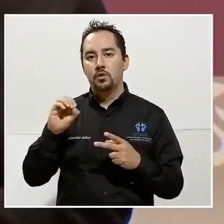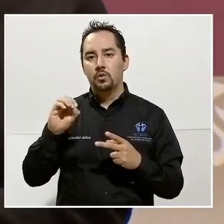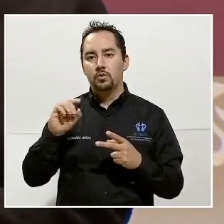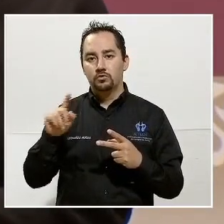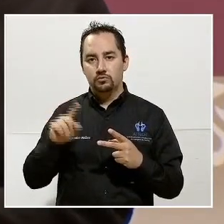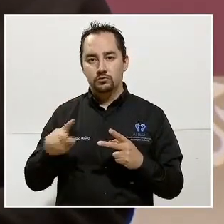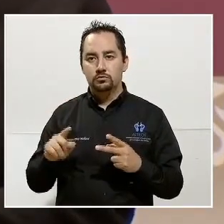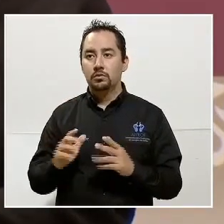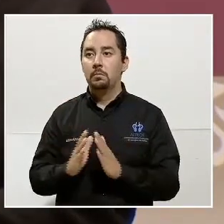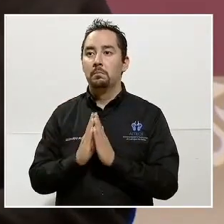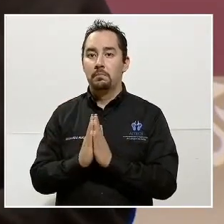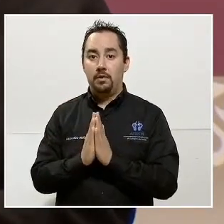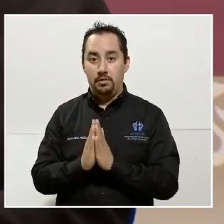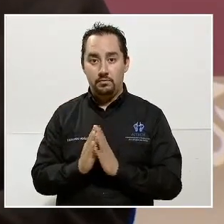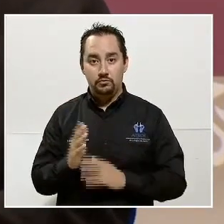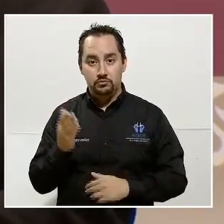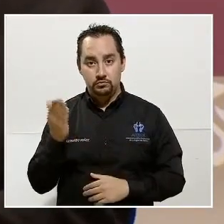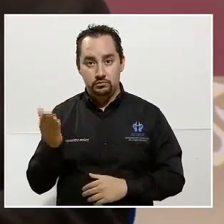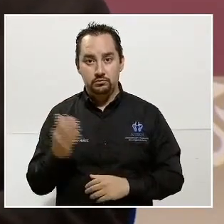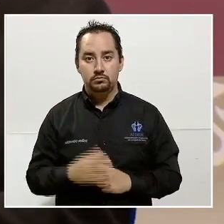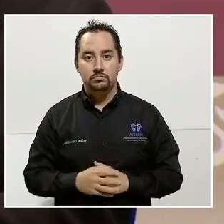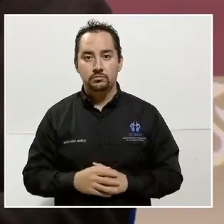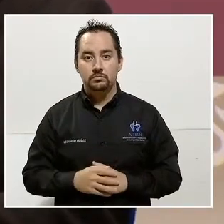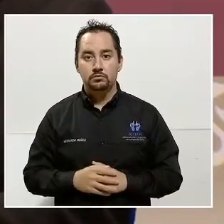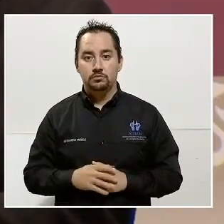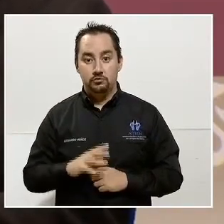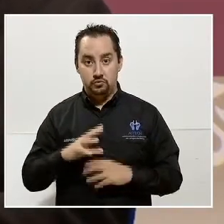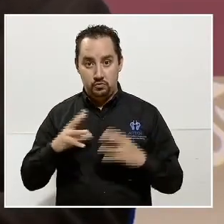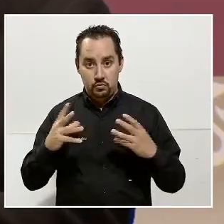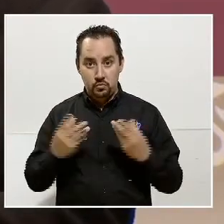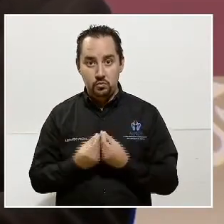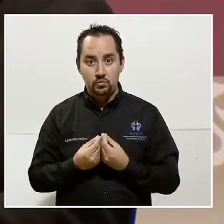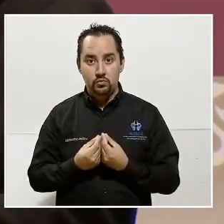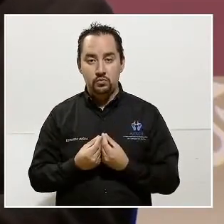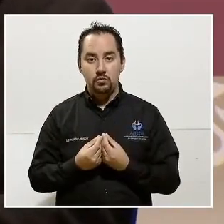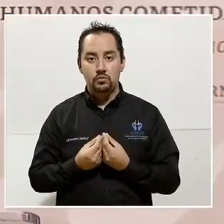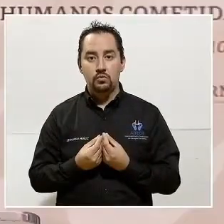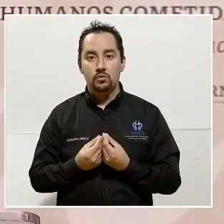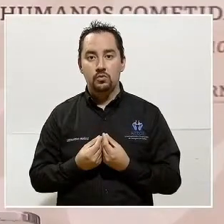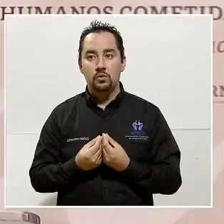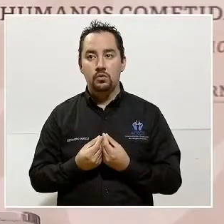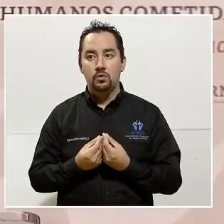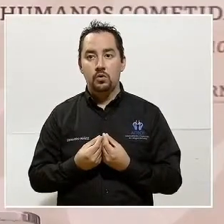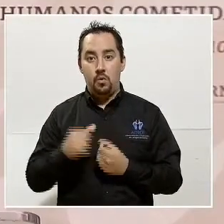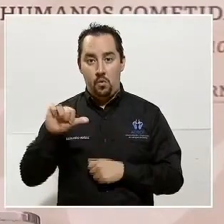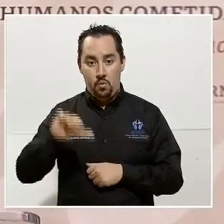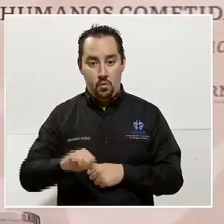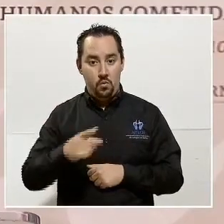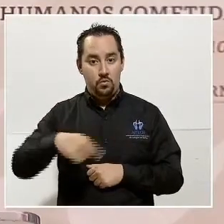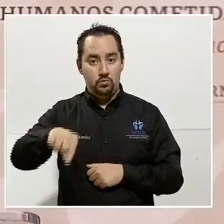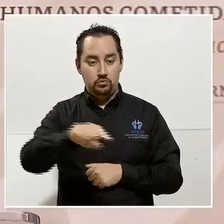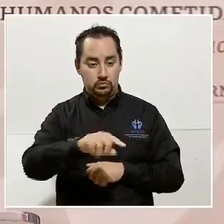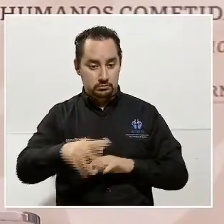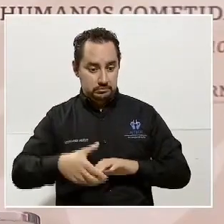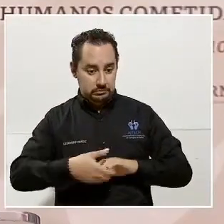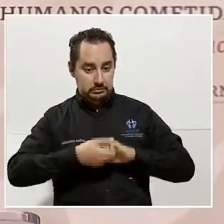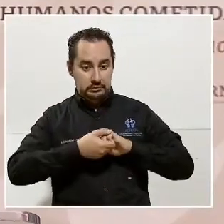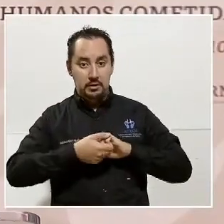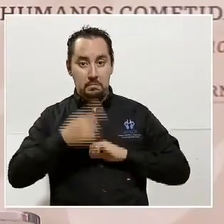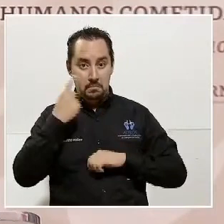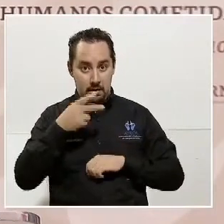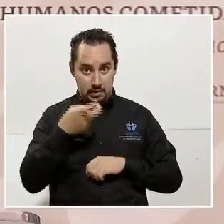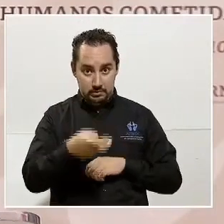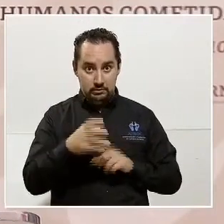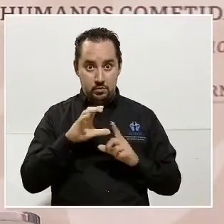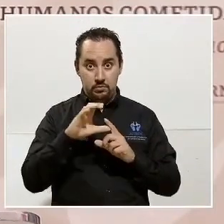Solicitamos que, de la mano de los juristas que que hoy se integran a las tareas de acceso a la